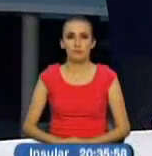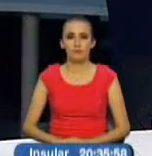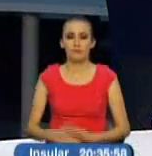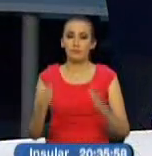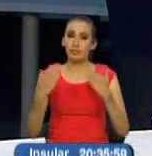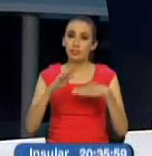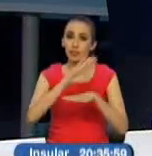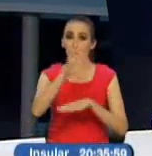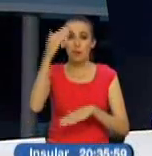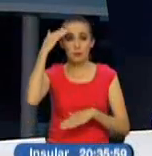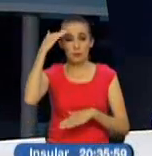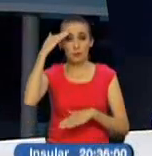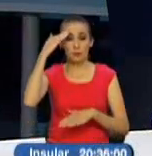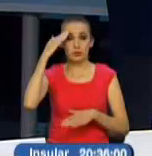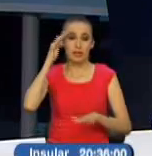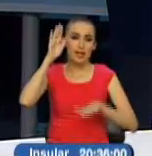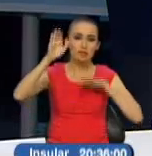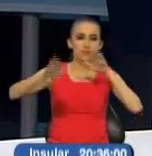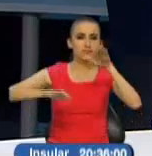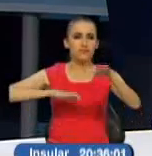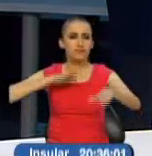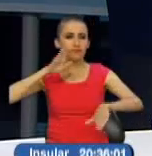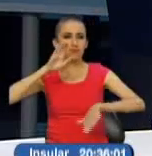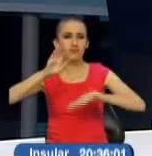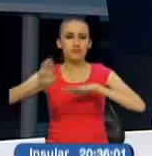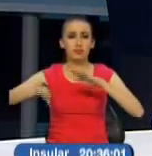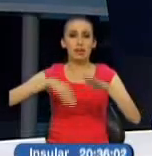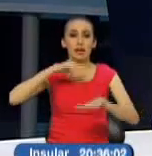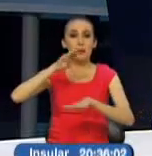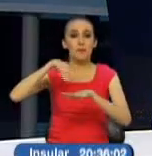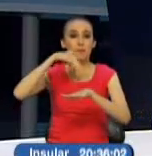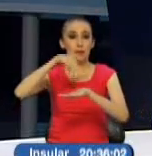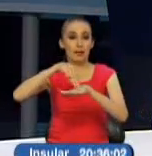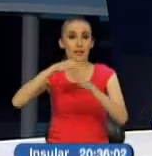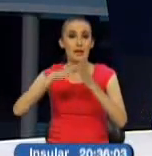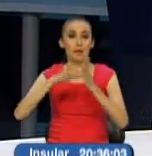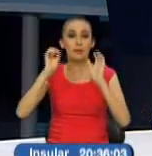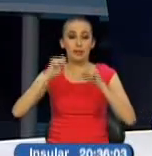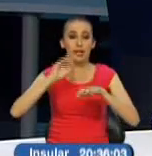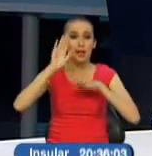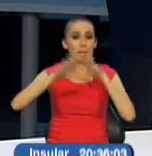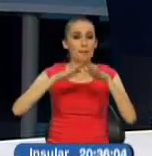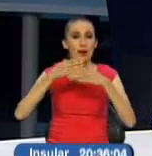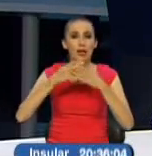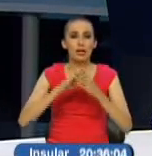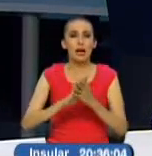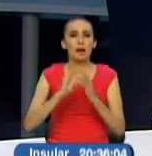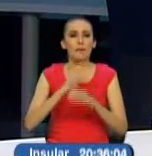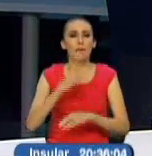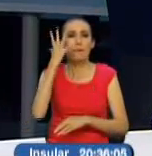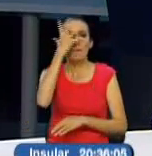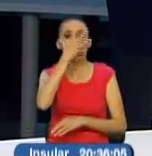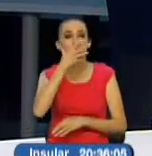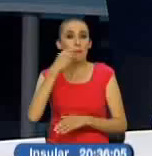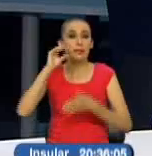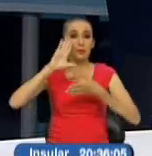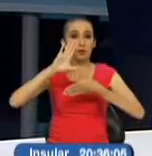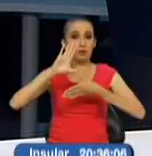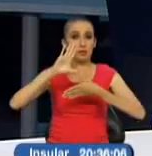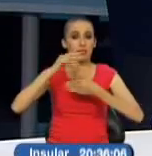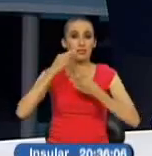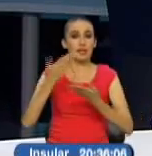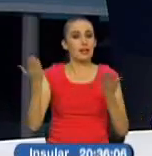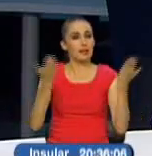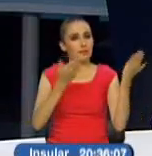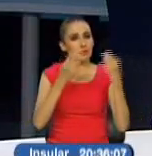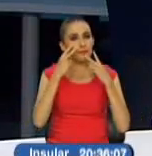¿Sabía usted que la playa de los Frailes, ubicada en el Parque Nacional Machalilla, en Manabí, es considerada la quinta playa más bonita a nivel de Sudamérica? Le invitamos